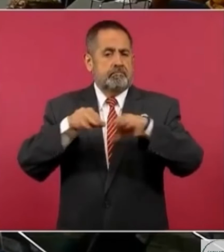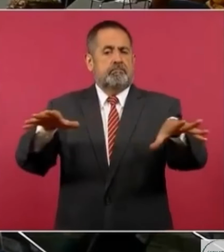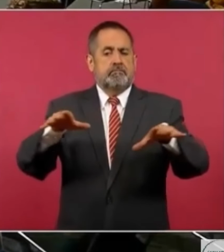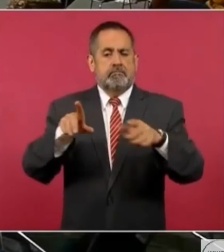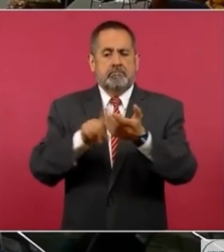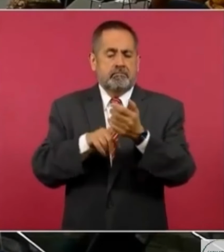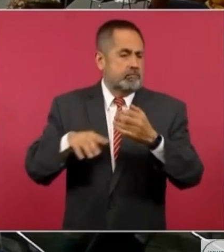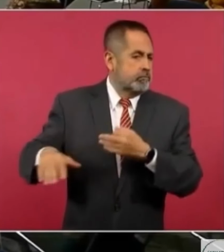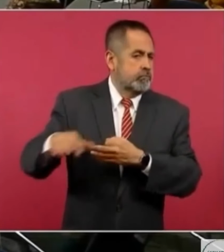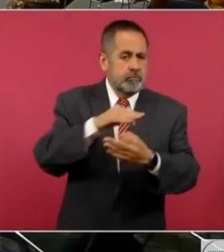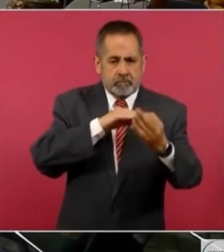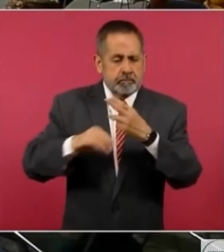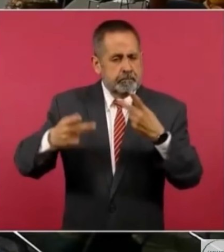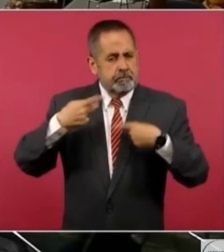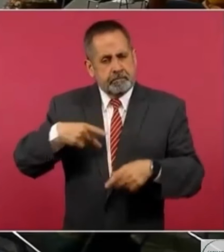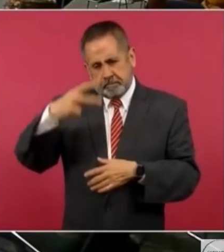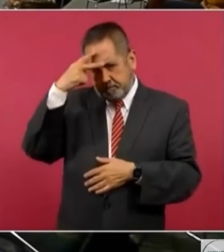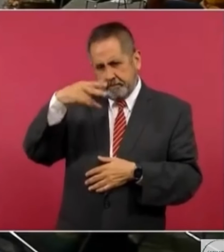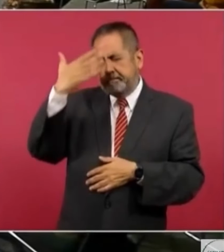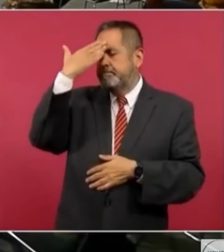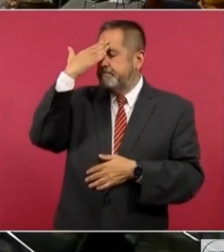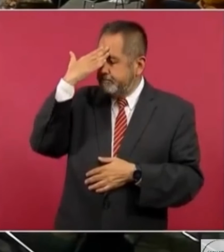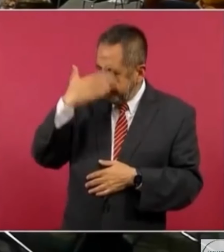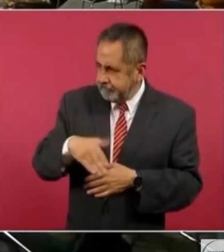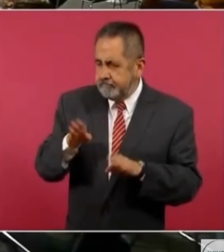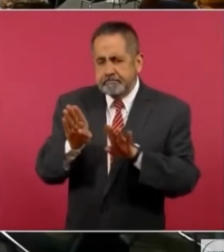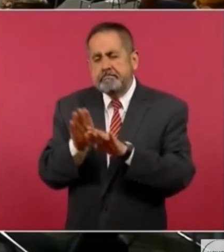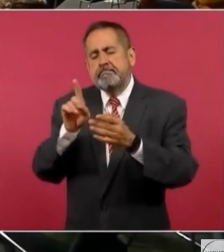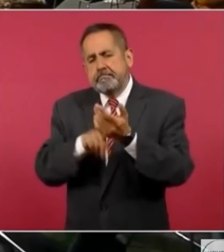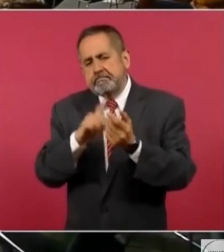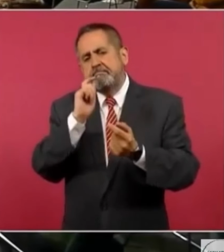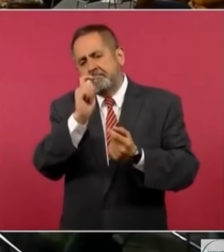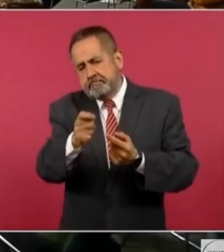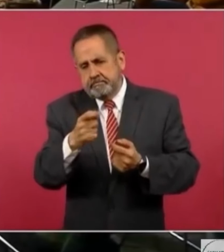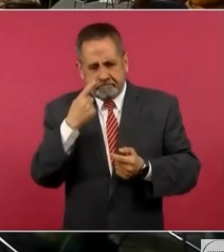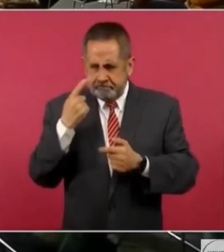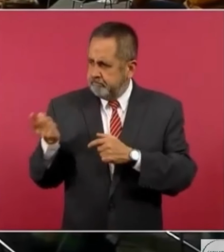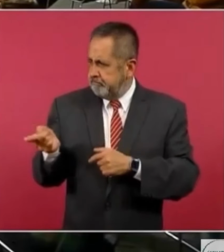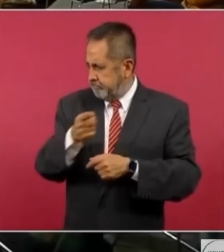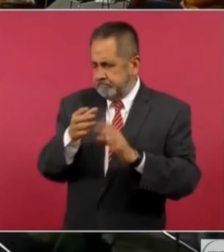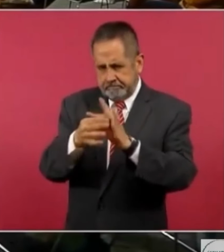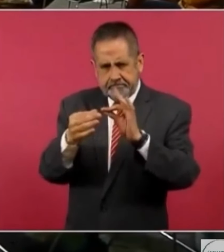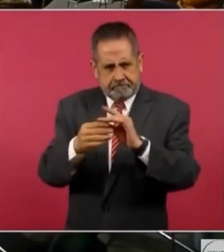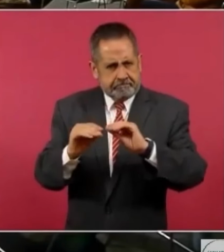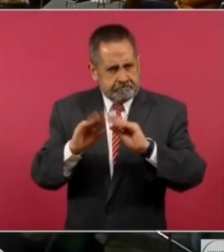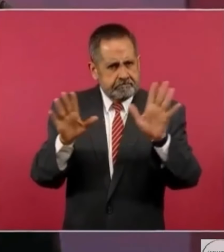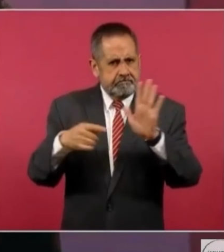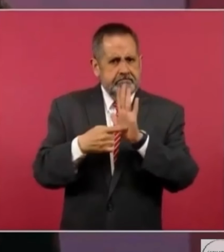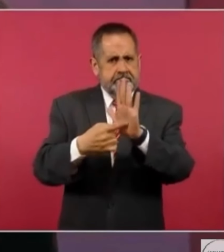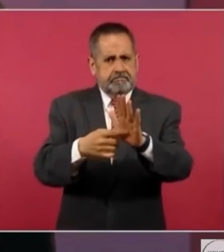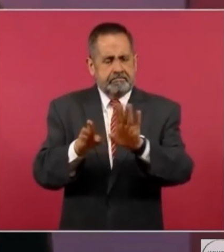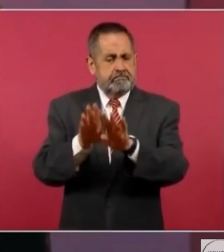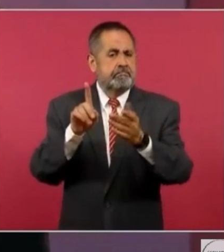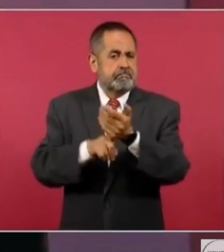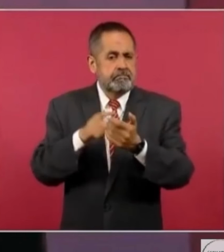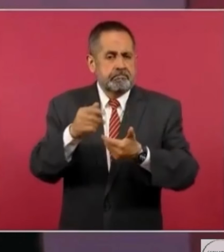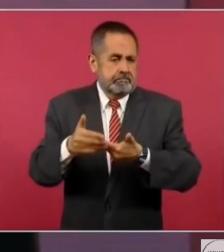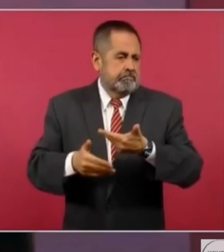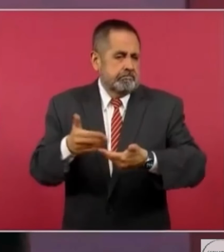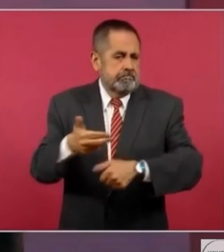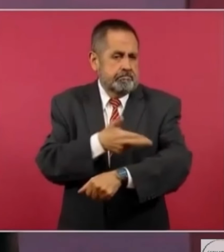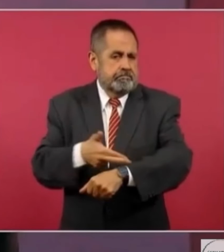el que todos los ciudadanos tengamos información. Esto es parte, pues, de un